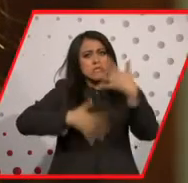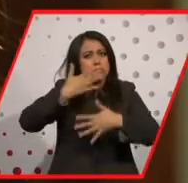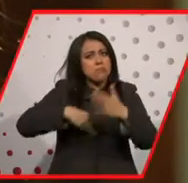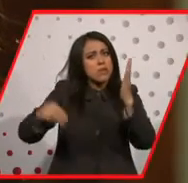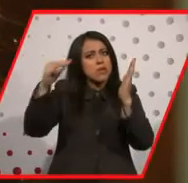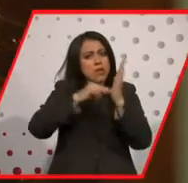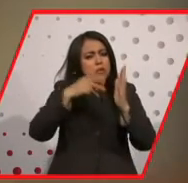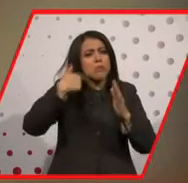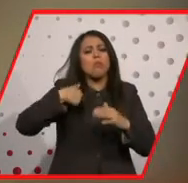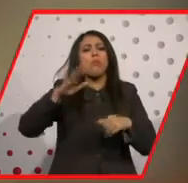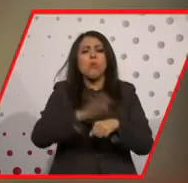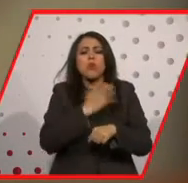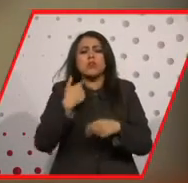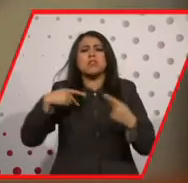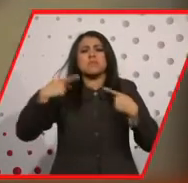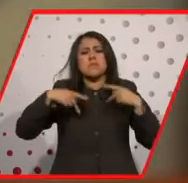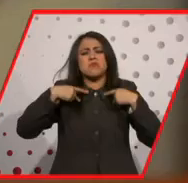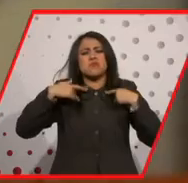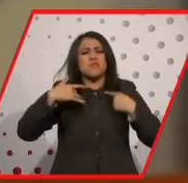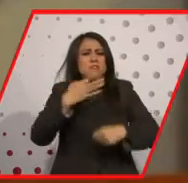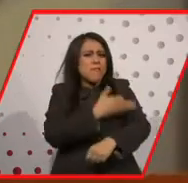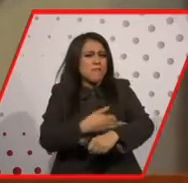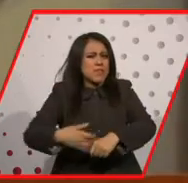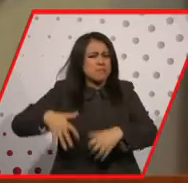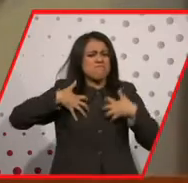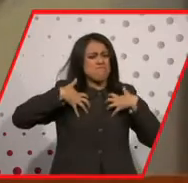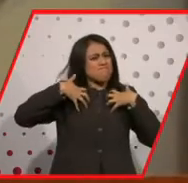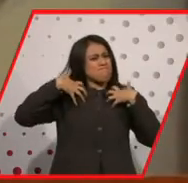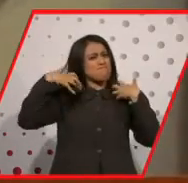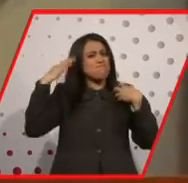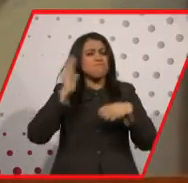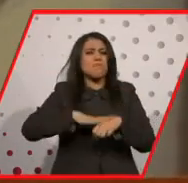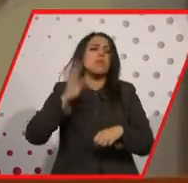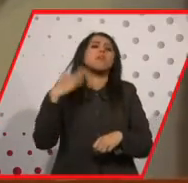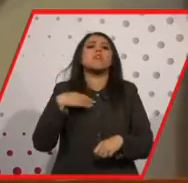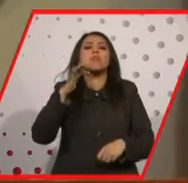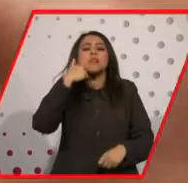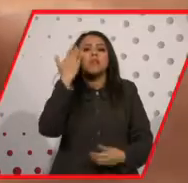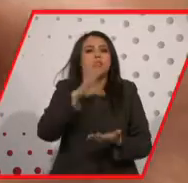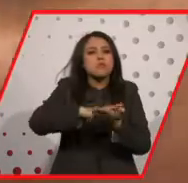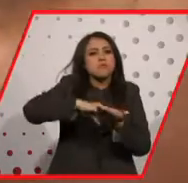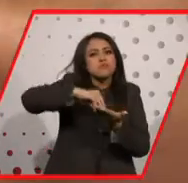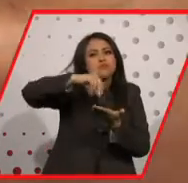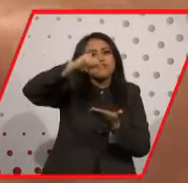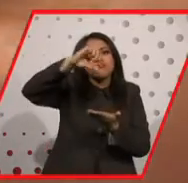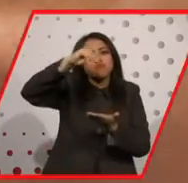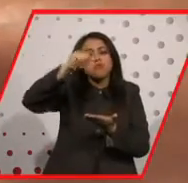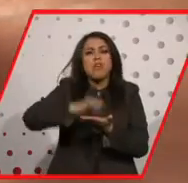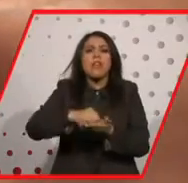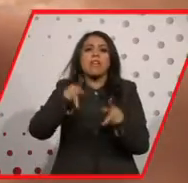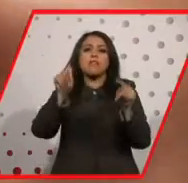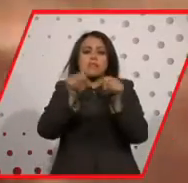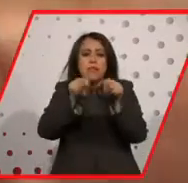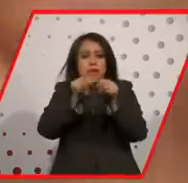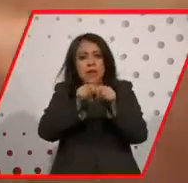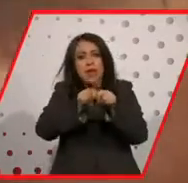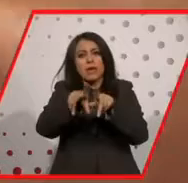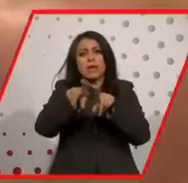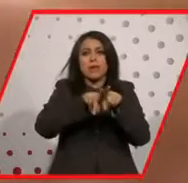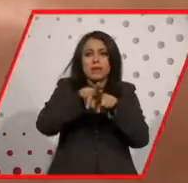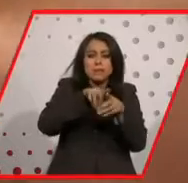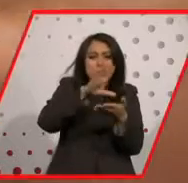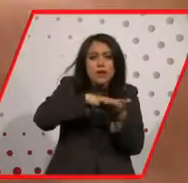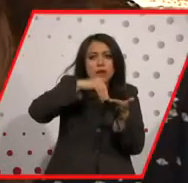no para el asunto. Resulta que deciden extraer las cenizas del cuerpo de su hermana y una tía para trasladarlas a una iglesia, pero se llevaron